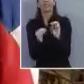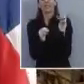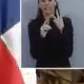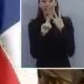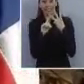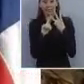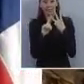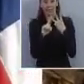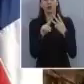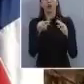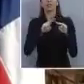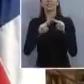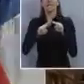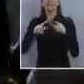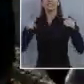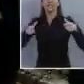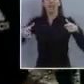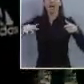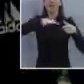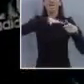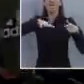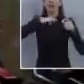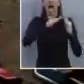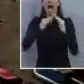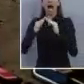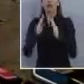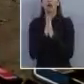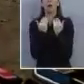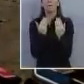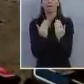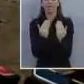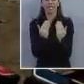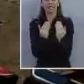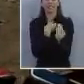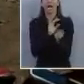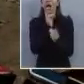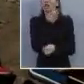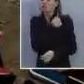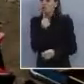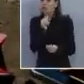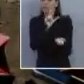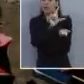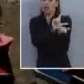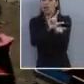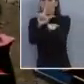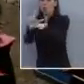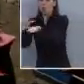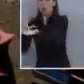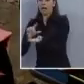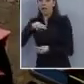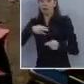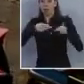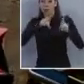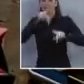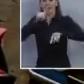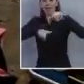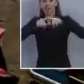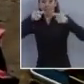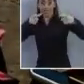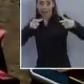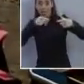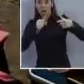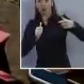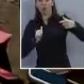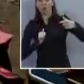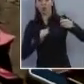se están habilitando barrios de emergencias. Solo en los lugares que el municipio autorice, en terrenos que cumplan con